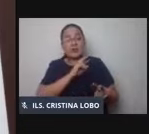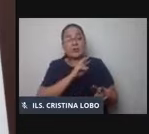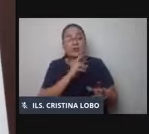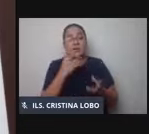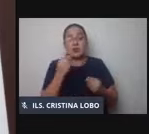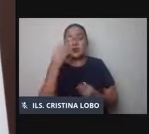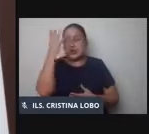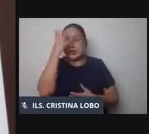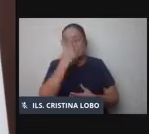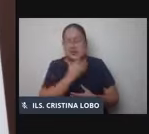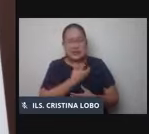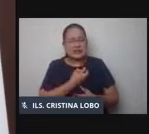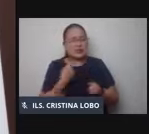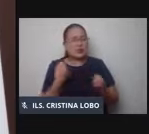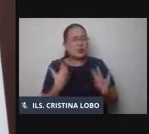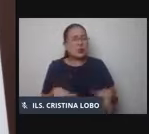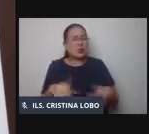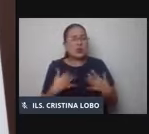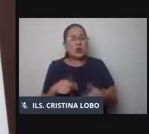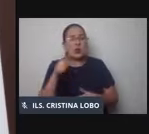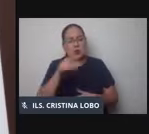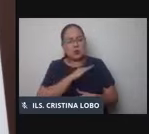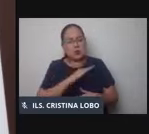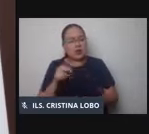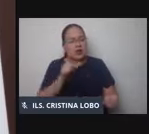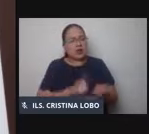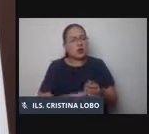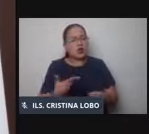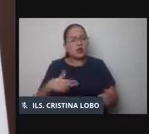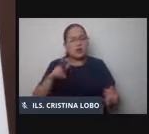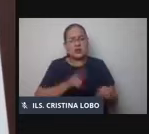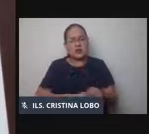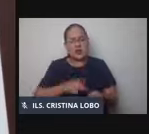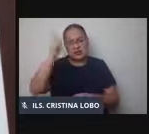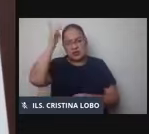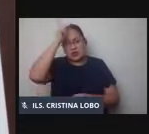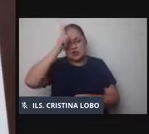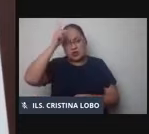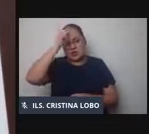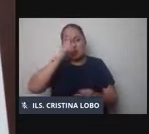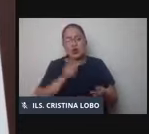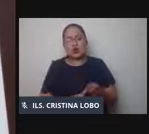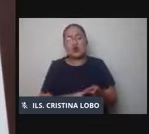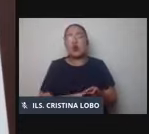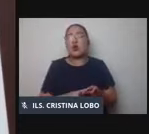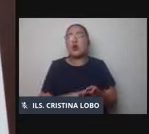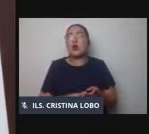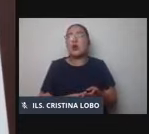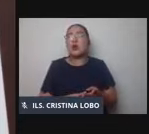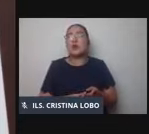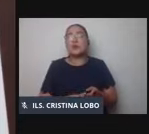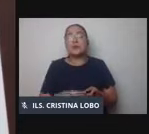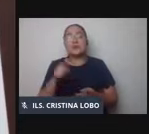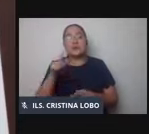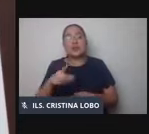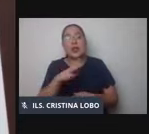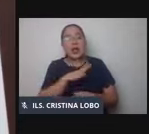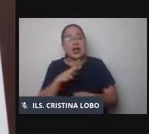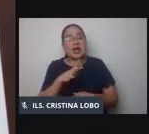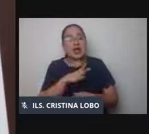pues existen las instituciones psiquiátricas, las instituciones médicas. Si tienes una conducta